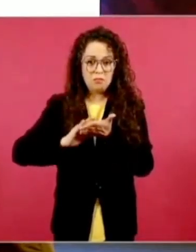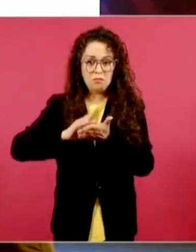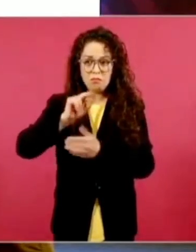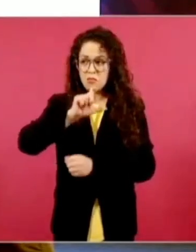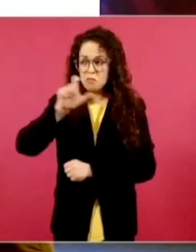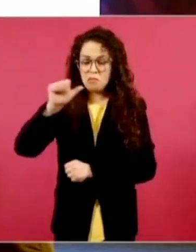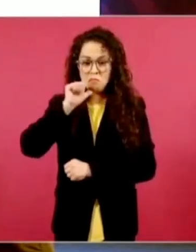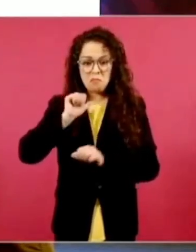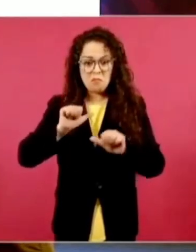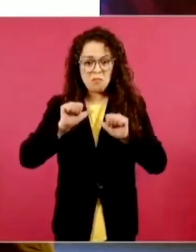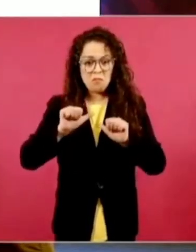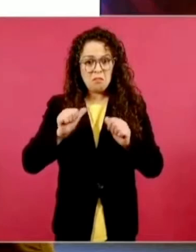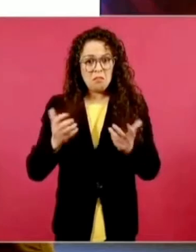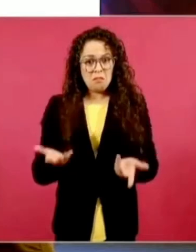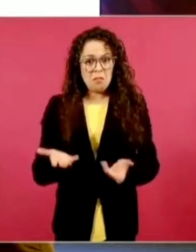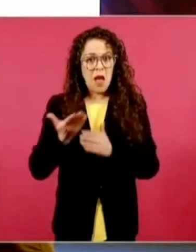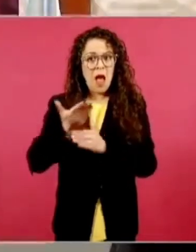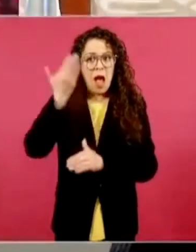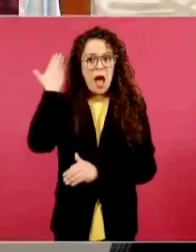Y era legal.